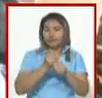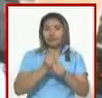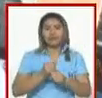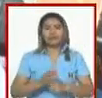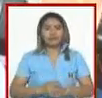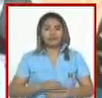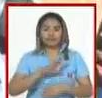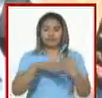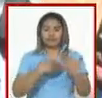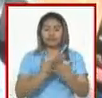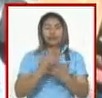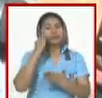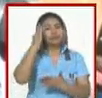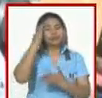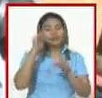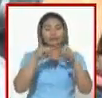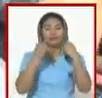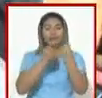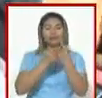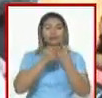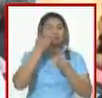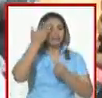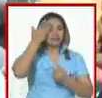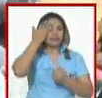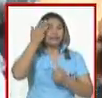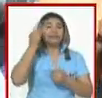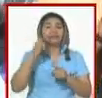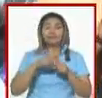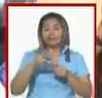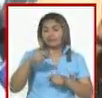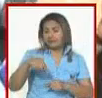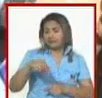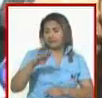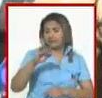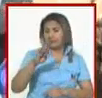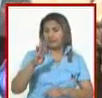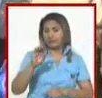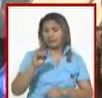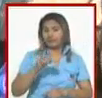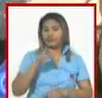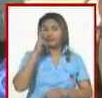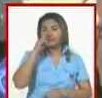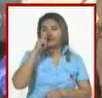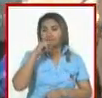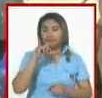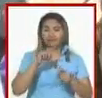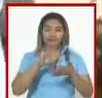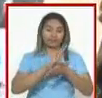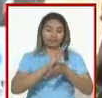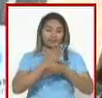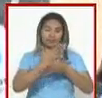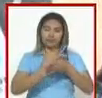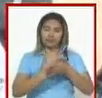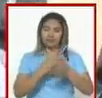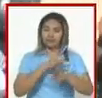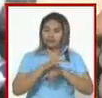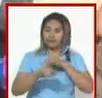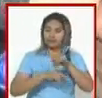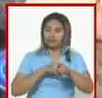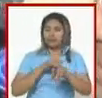cordura todo el mundo sabe que esta banda de piratas denominada quiborax ha falseado una serie de documentos ha fraguado y